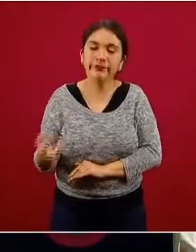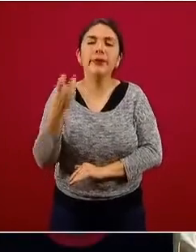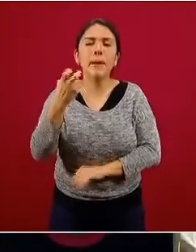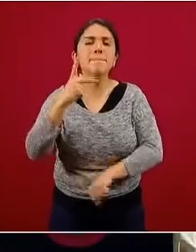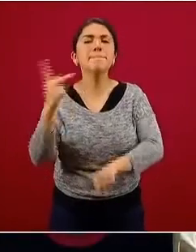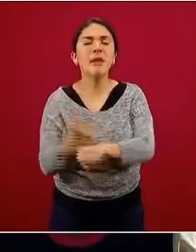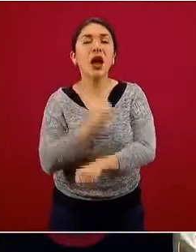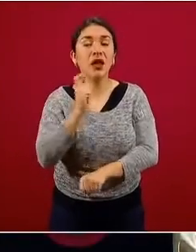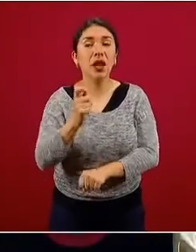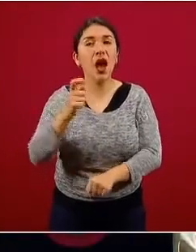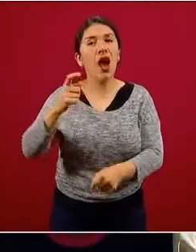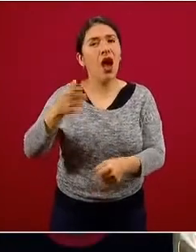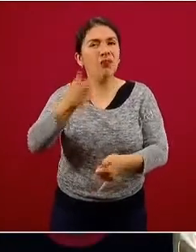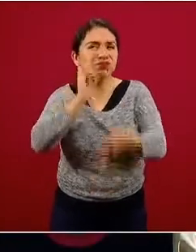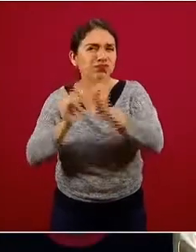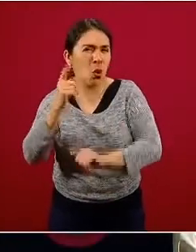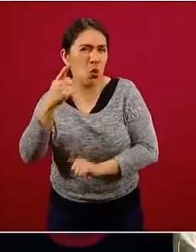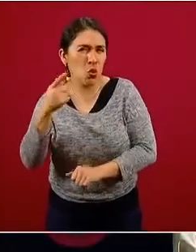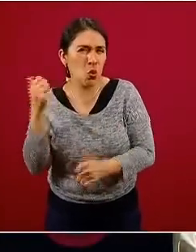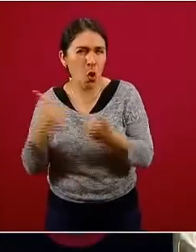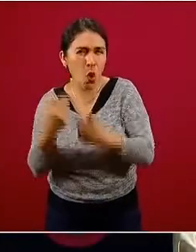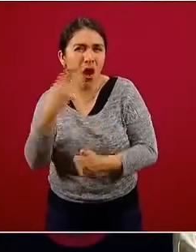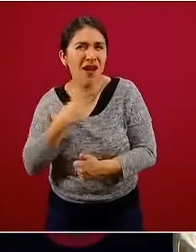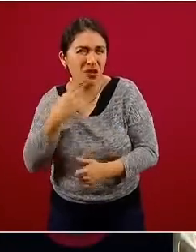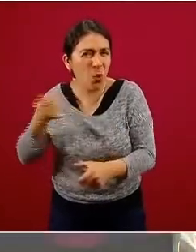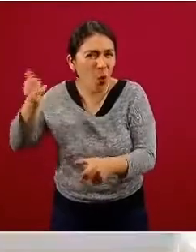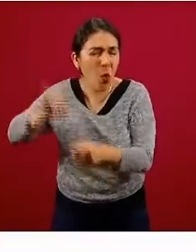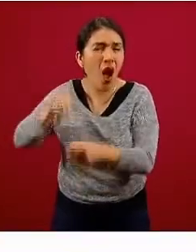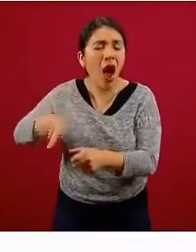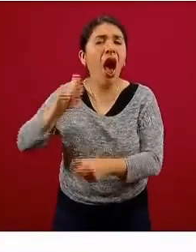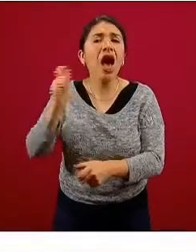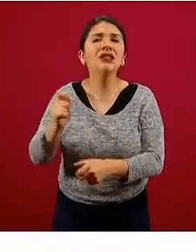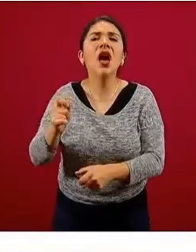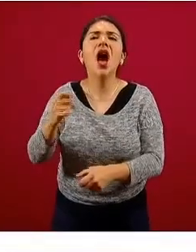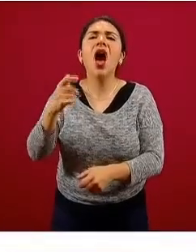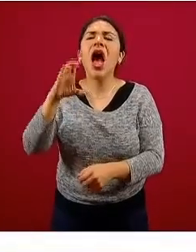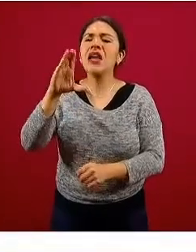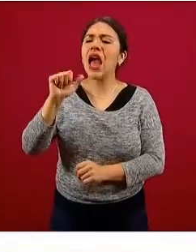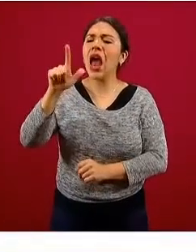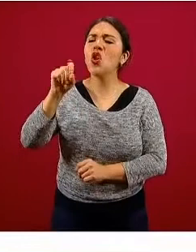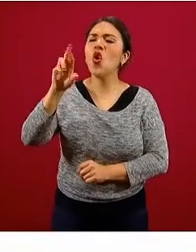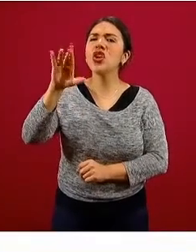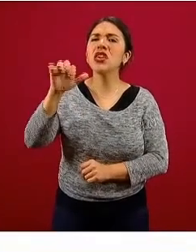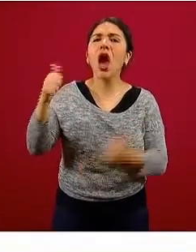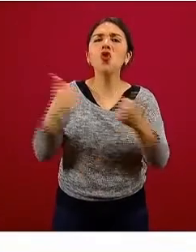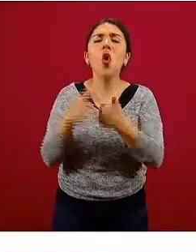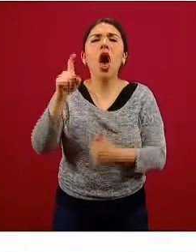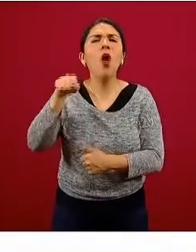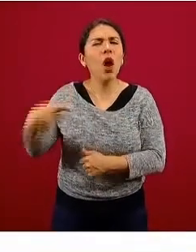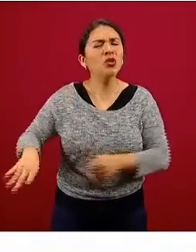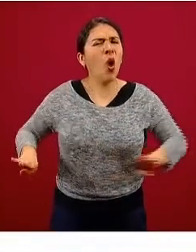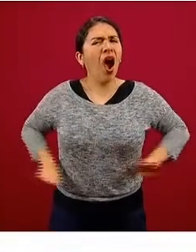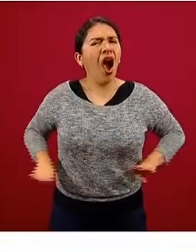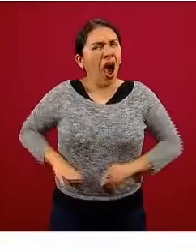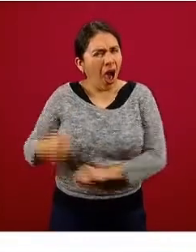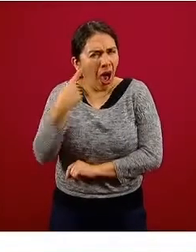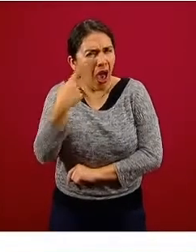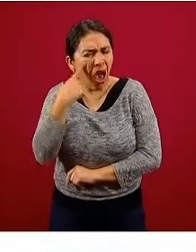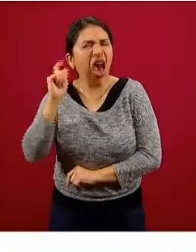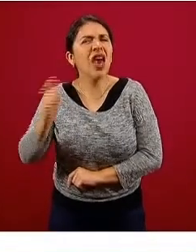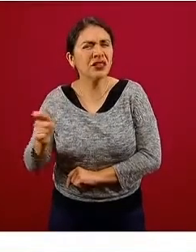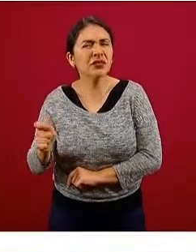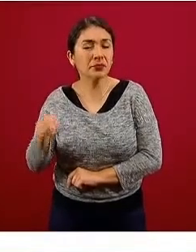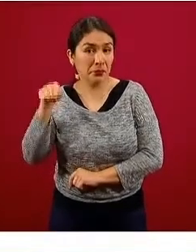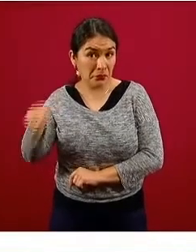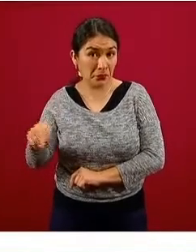lo que pasa es que las bebidas azucaradas son calorías líquidas, y las calorías líquidas tienen una peculiaridad.